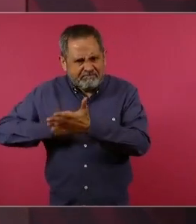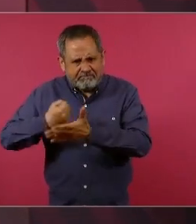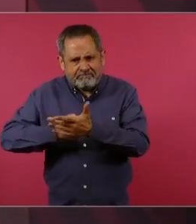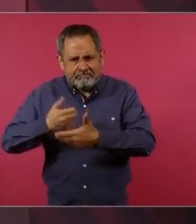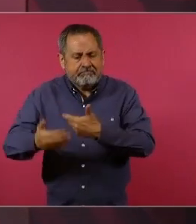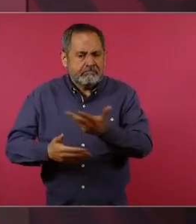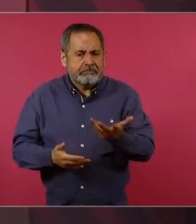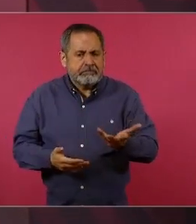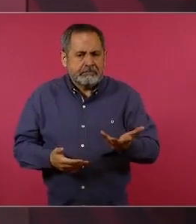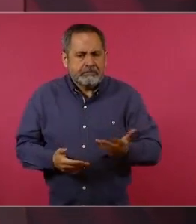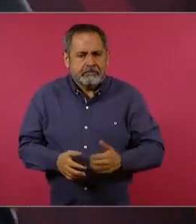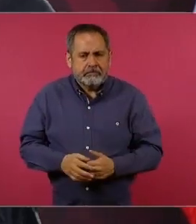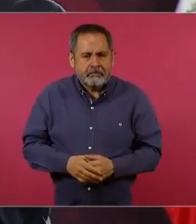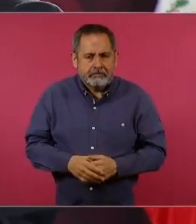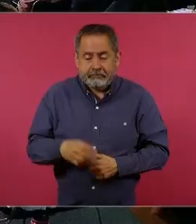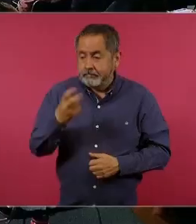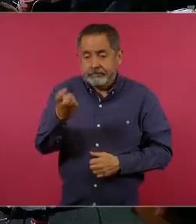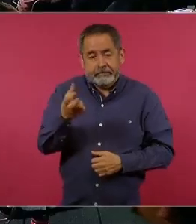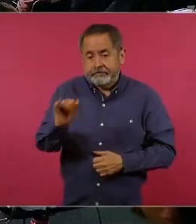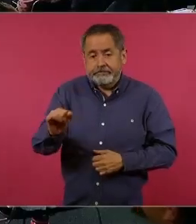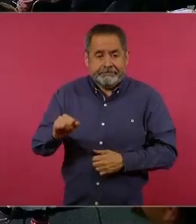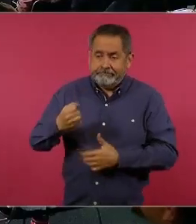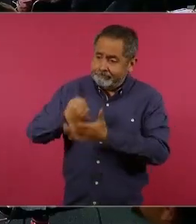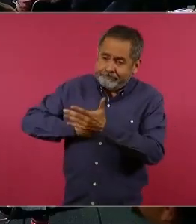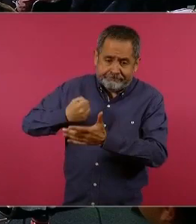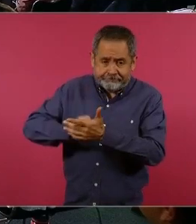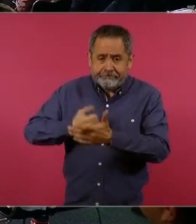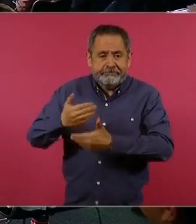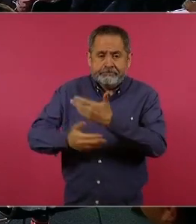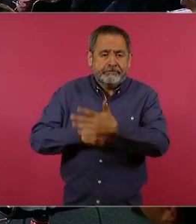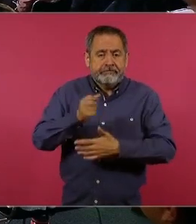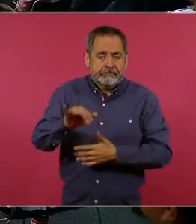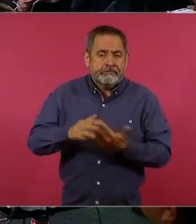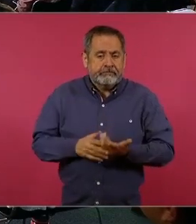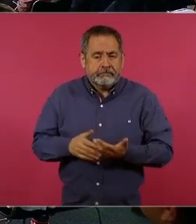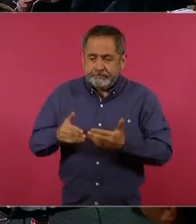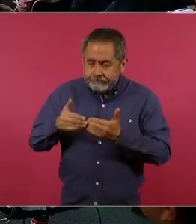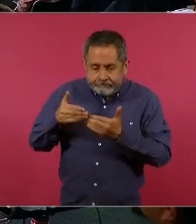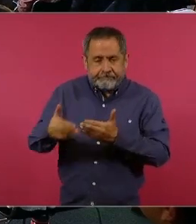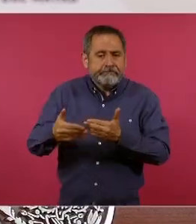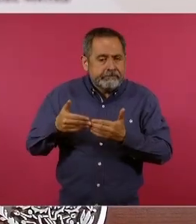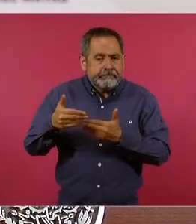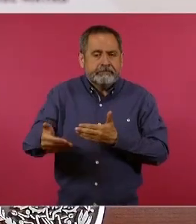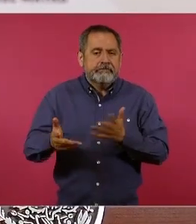porque así es la lucha, se avanza,